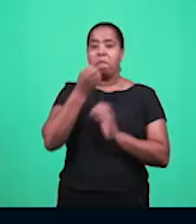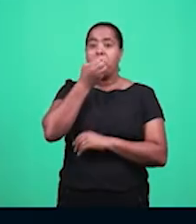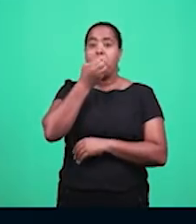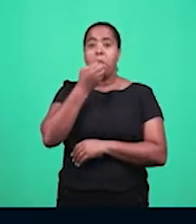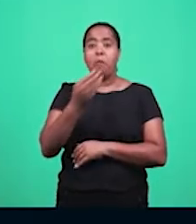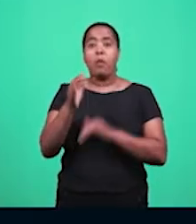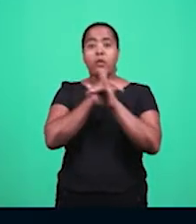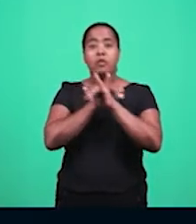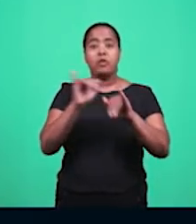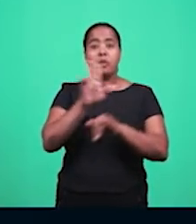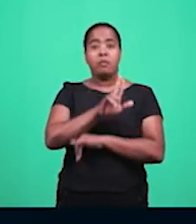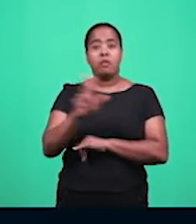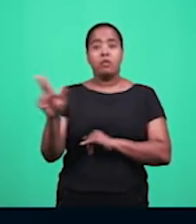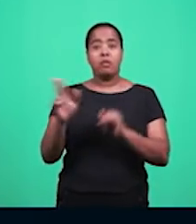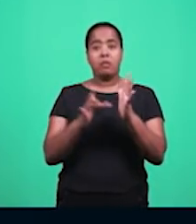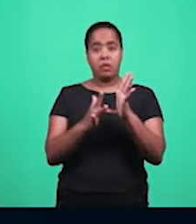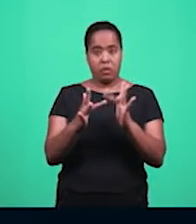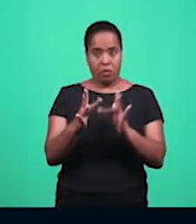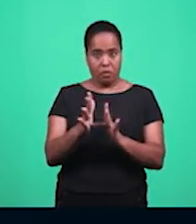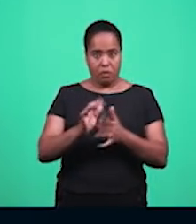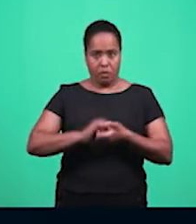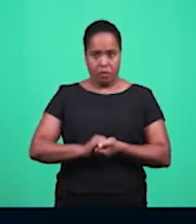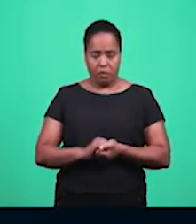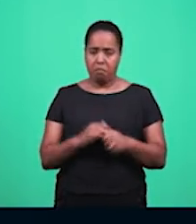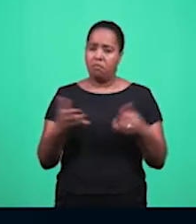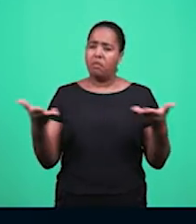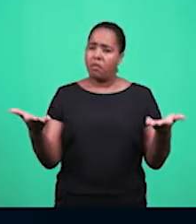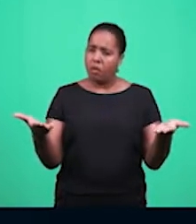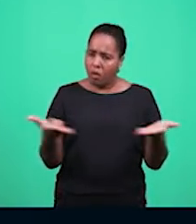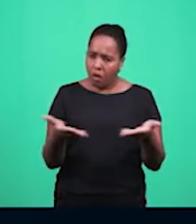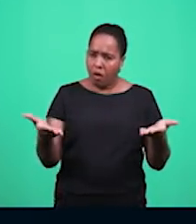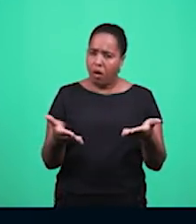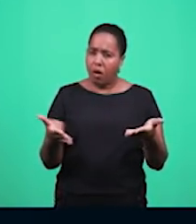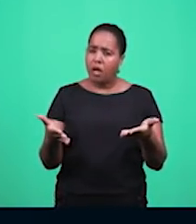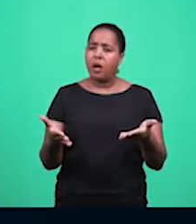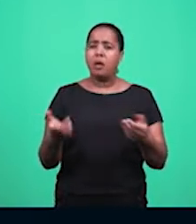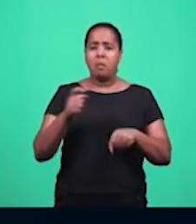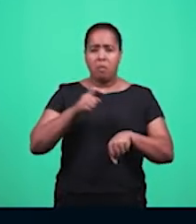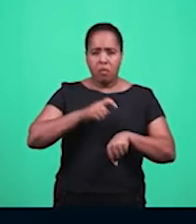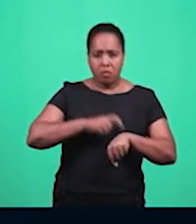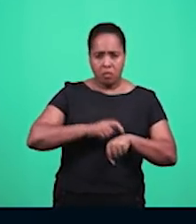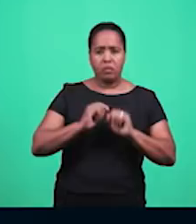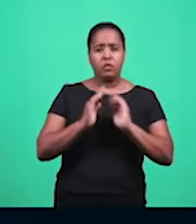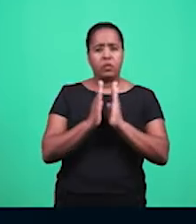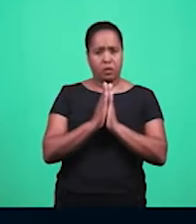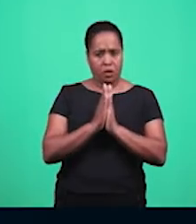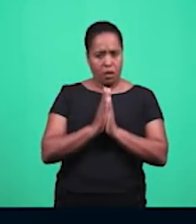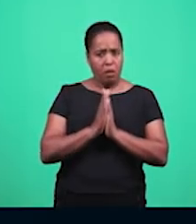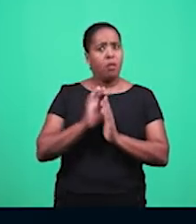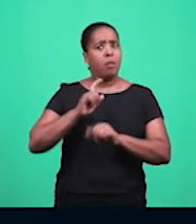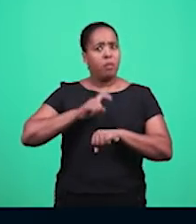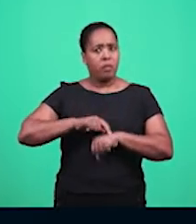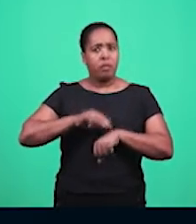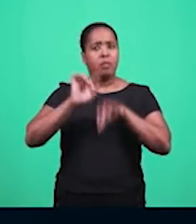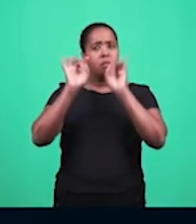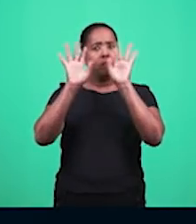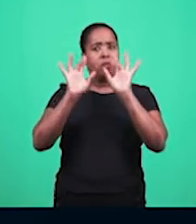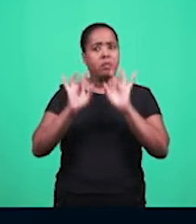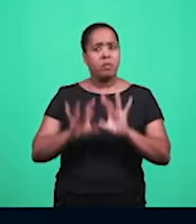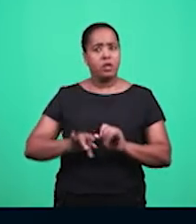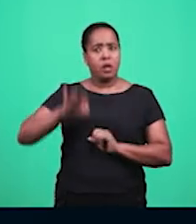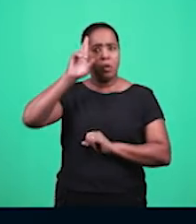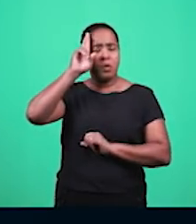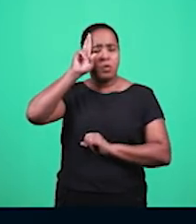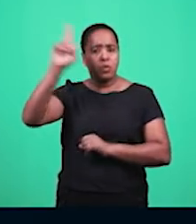bendito sea el nombre del señor ahora vamos a estar con un momento de oración un momento especial que el